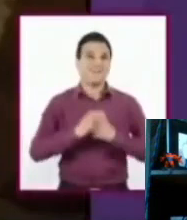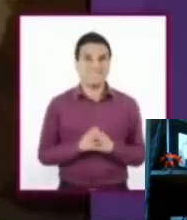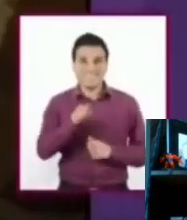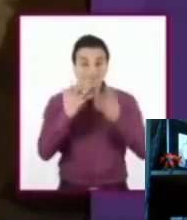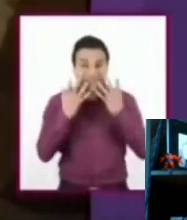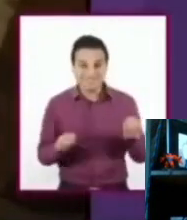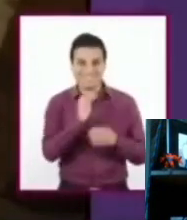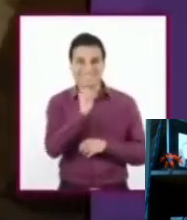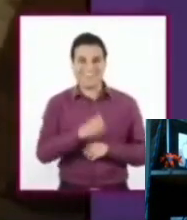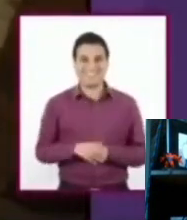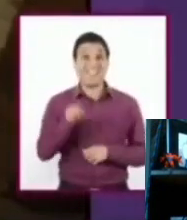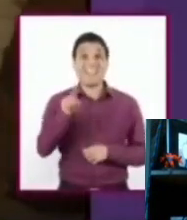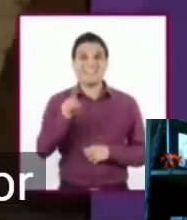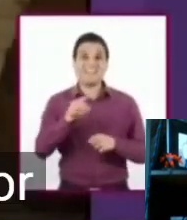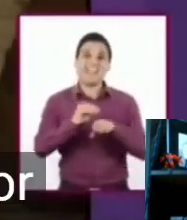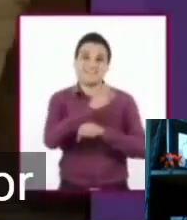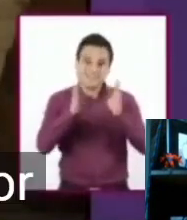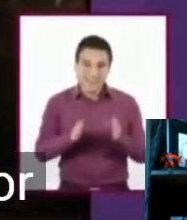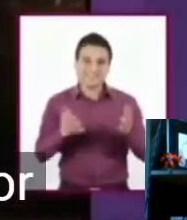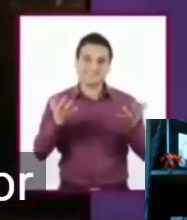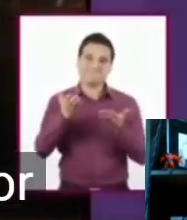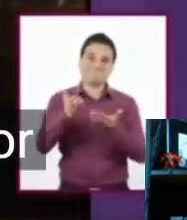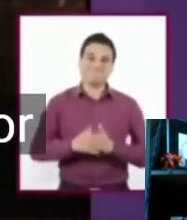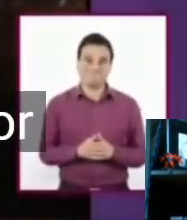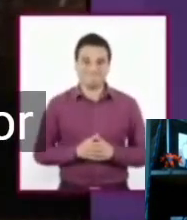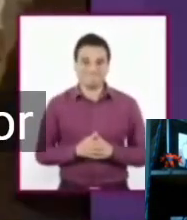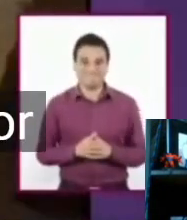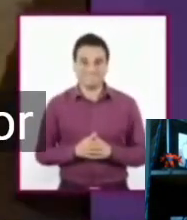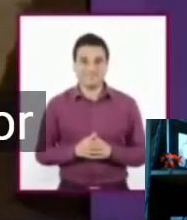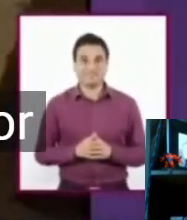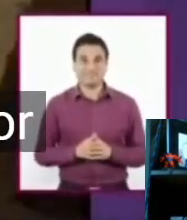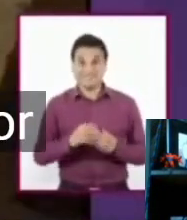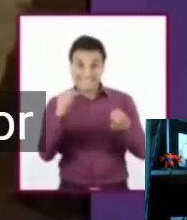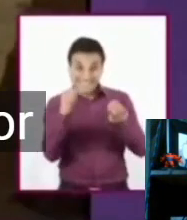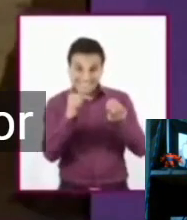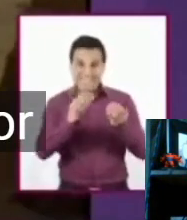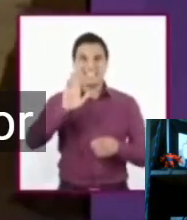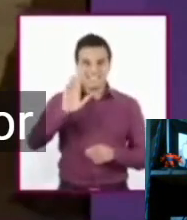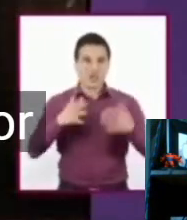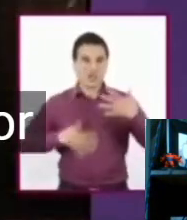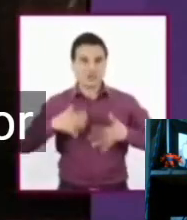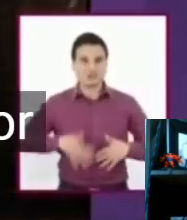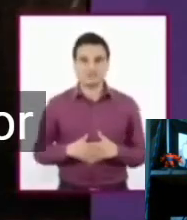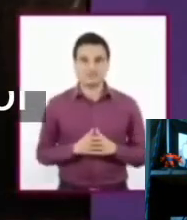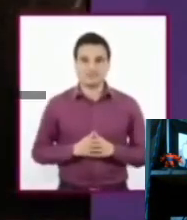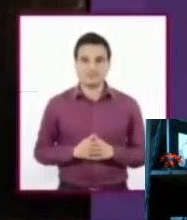maximiliano es agradecer this is love